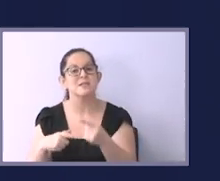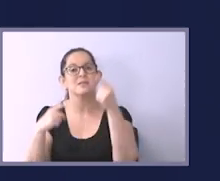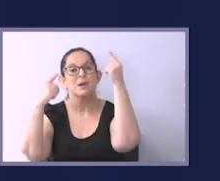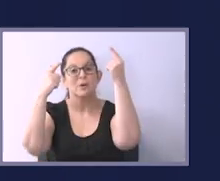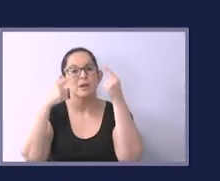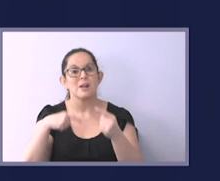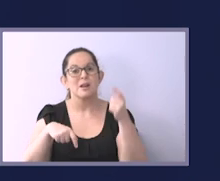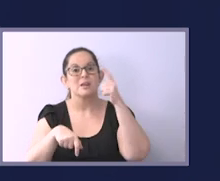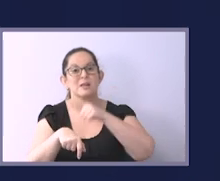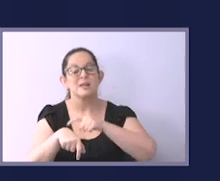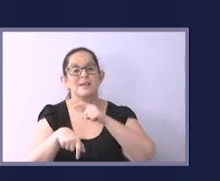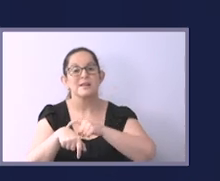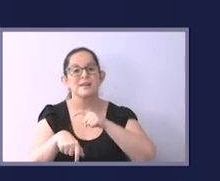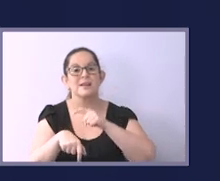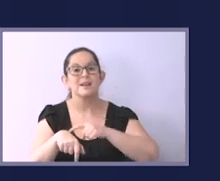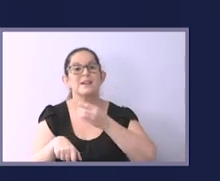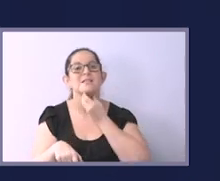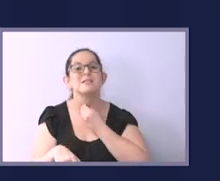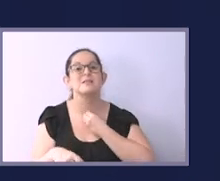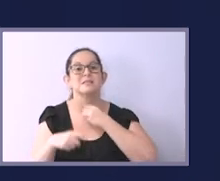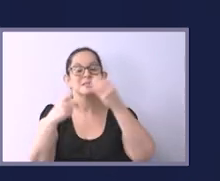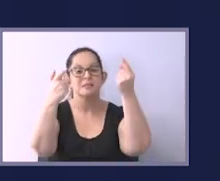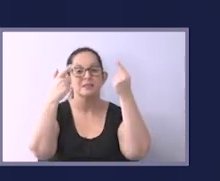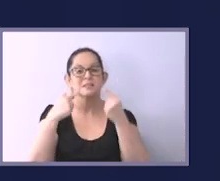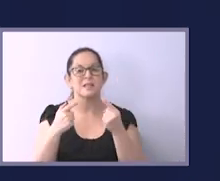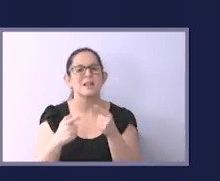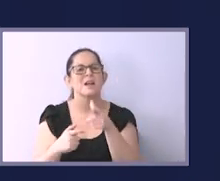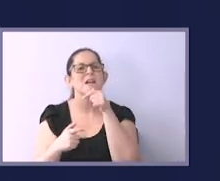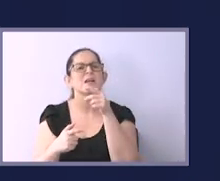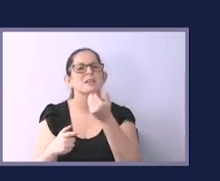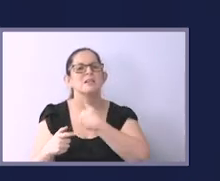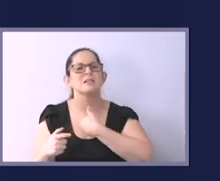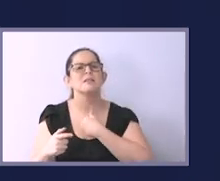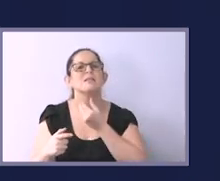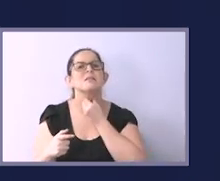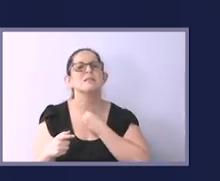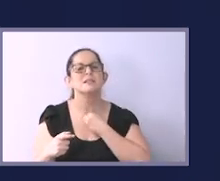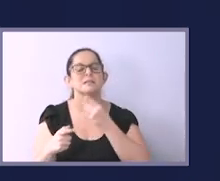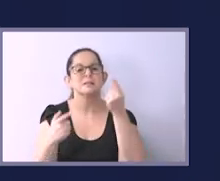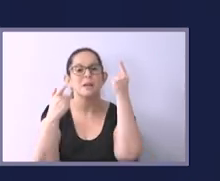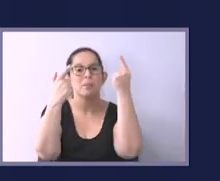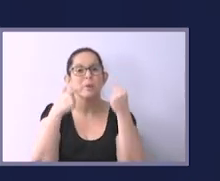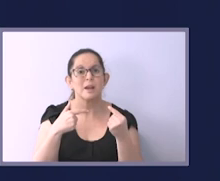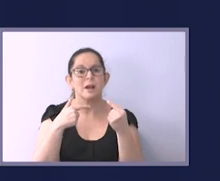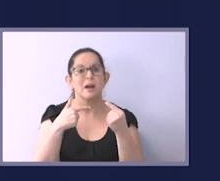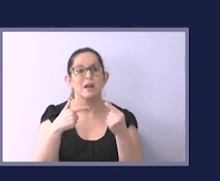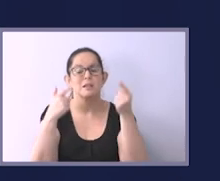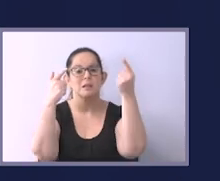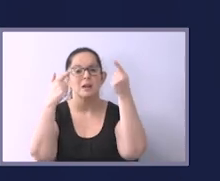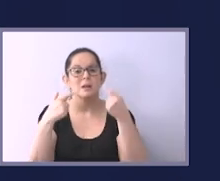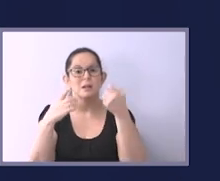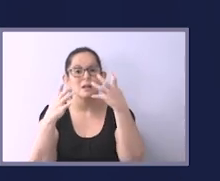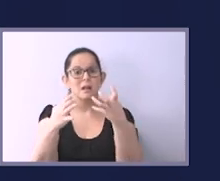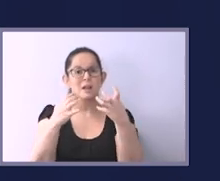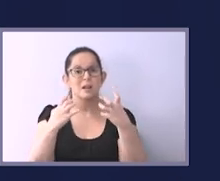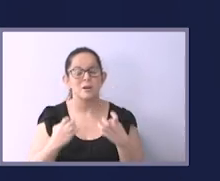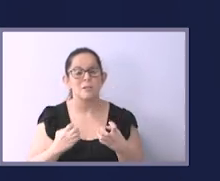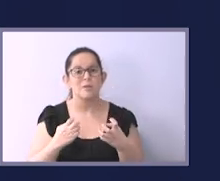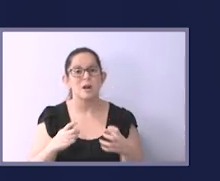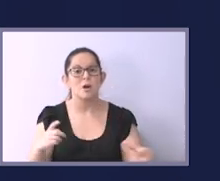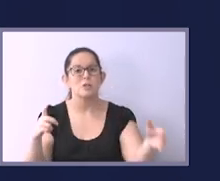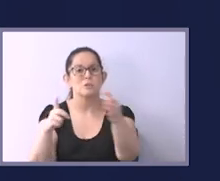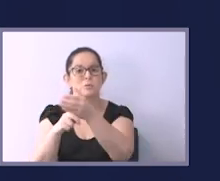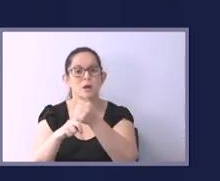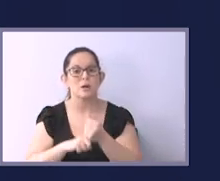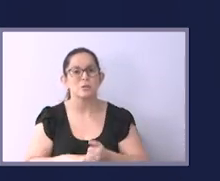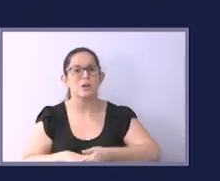El que tiene sed, venga. ¿Alguien tiene sed? ¿Alguien tiene sed? Venga. Y el que quiera, tome